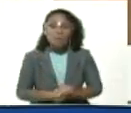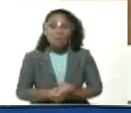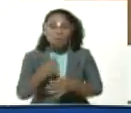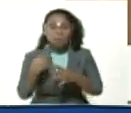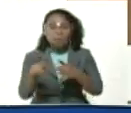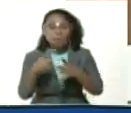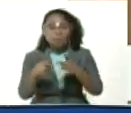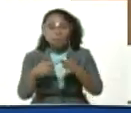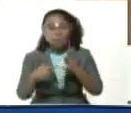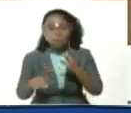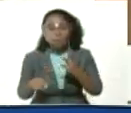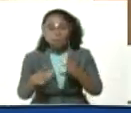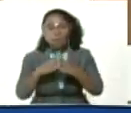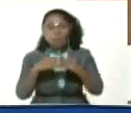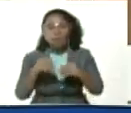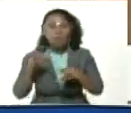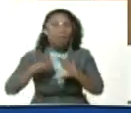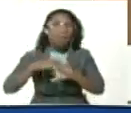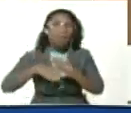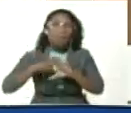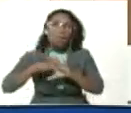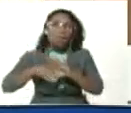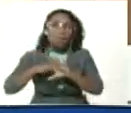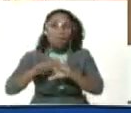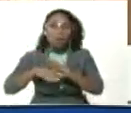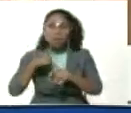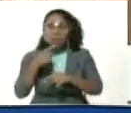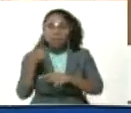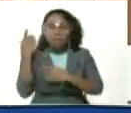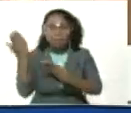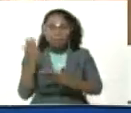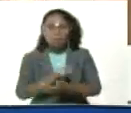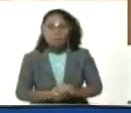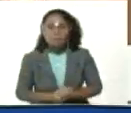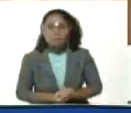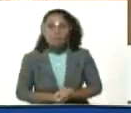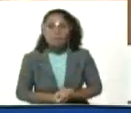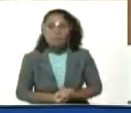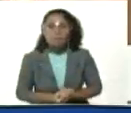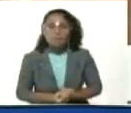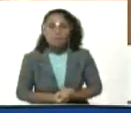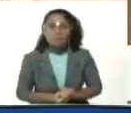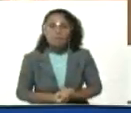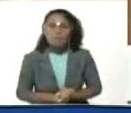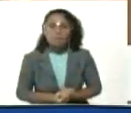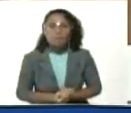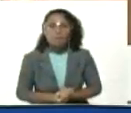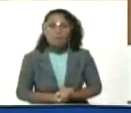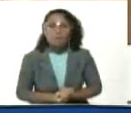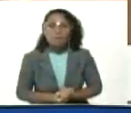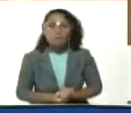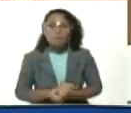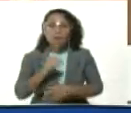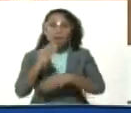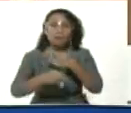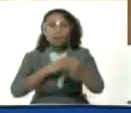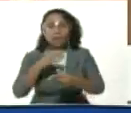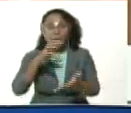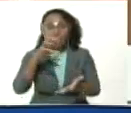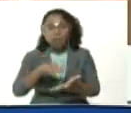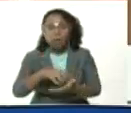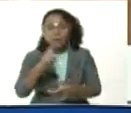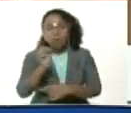etcétera, etcétera, todo un bla, bla, bla, todo un cuento tienen ellos. que fuera de los estados